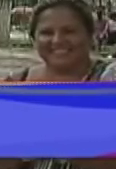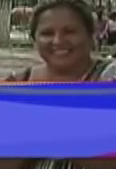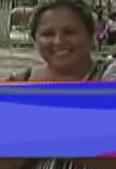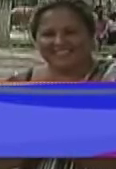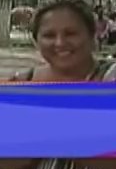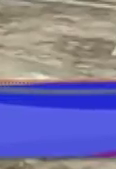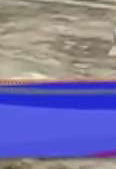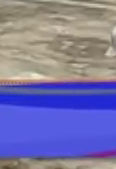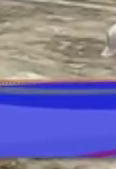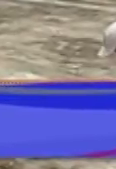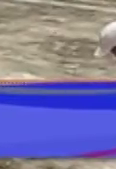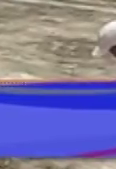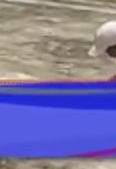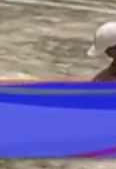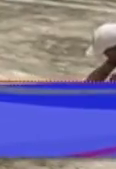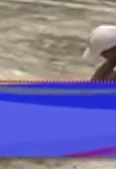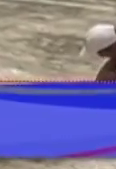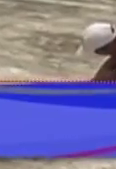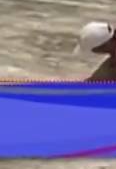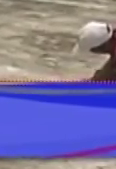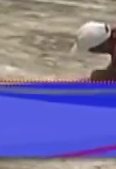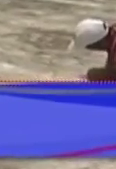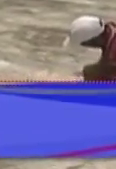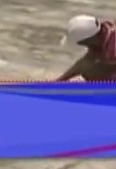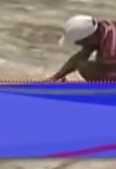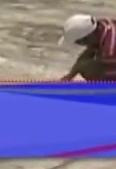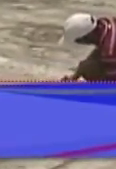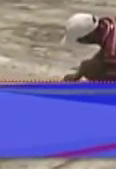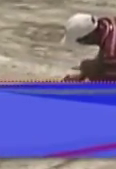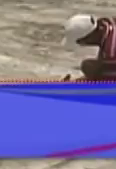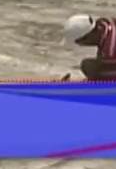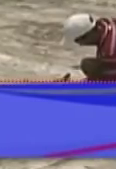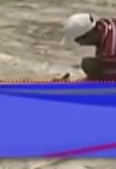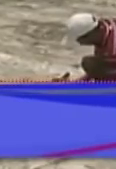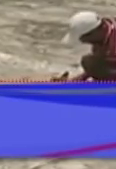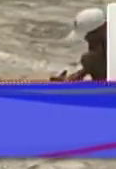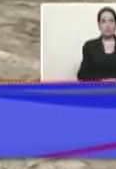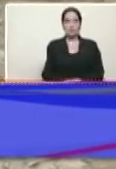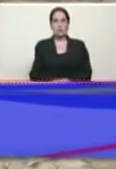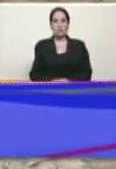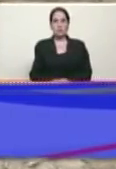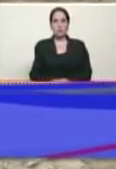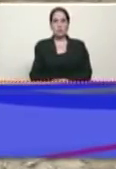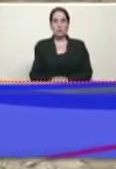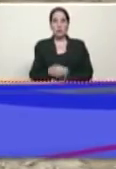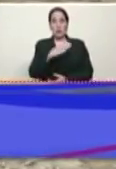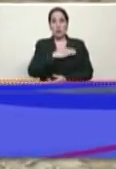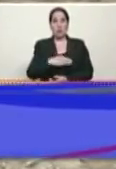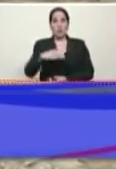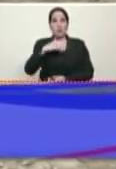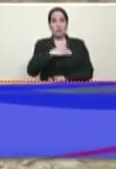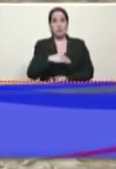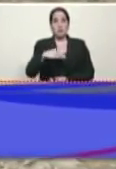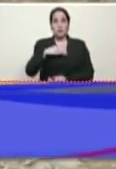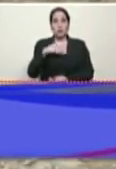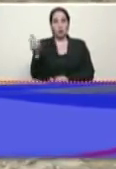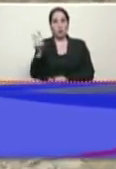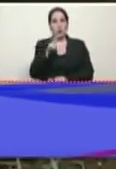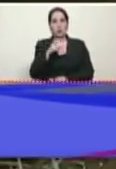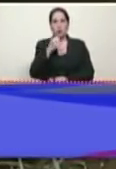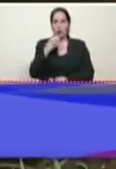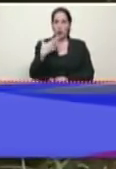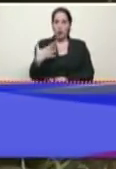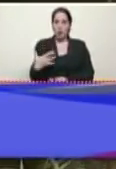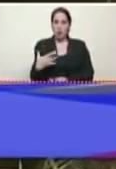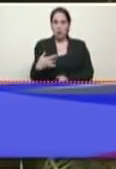Juan Germán Rocio, de nuestro estado bolivariano de Guárico. Como usted viene diciendo, la gran misión Venezuela Bella